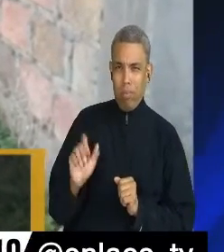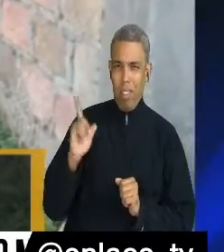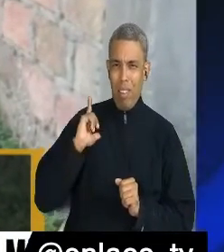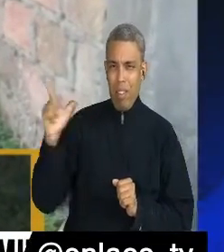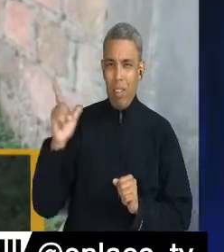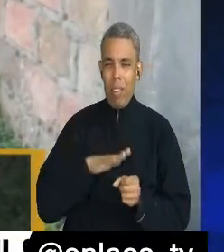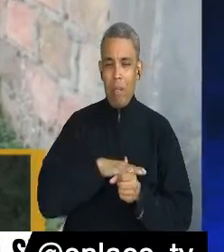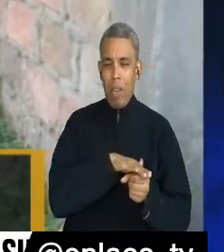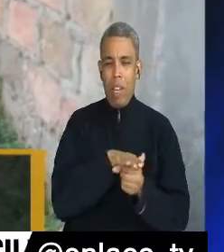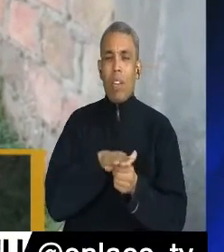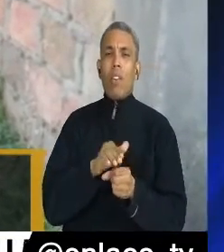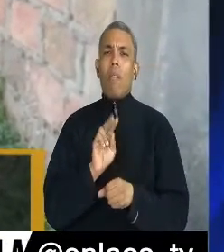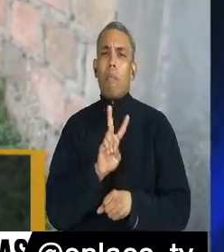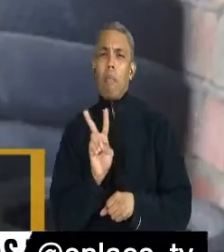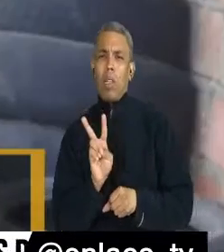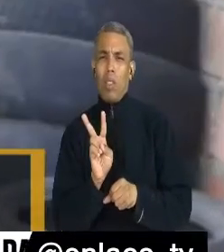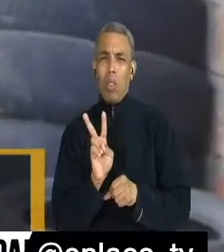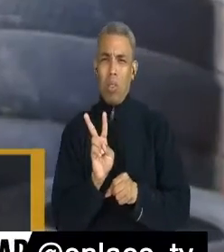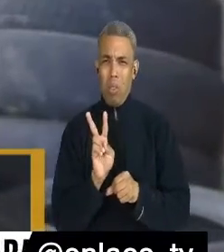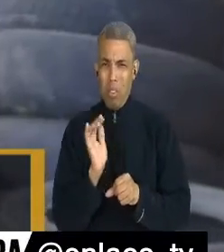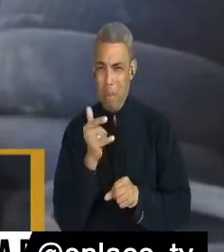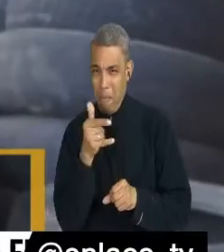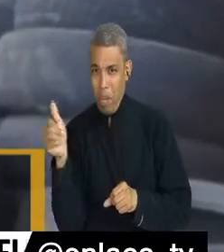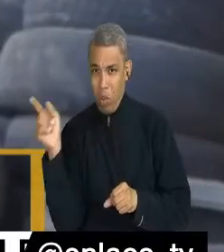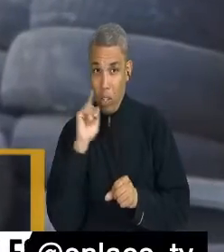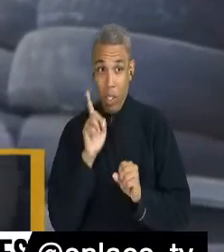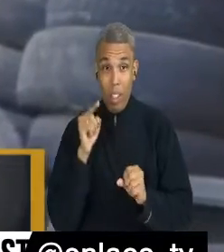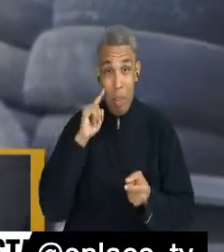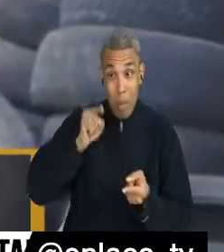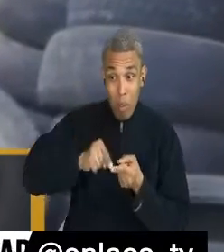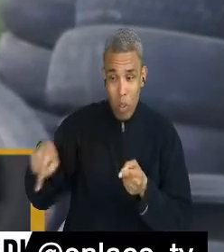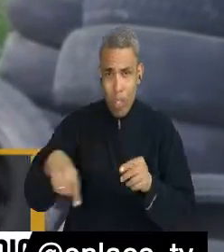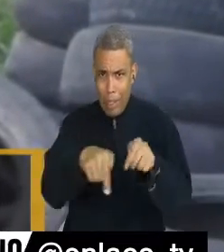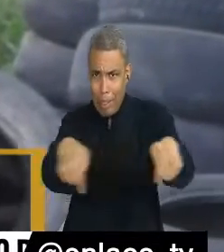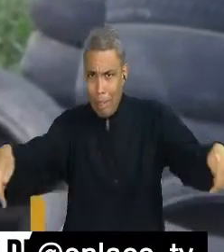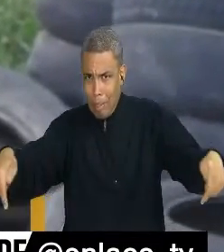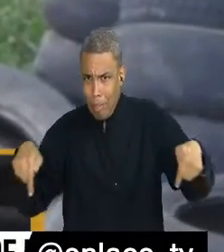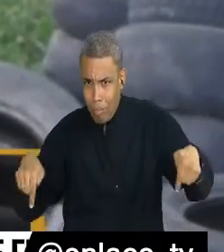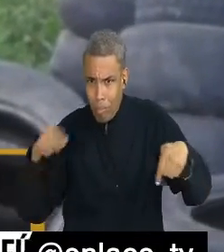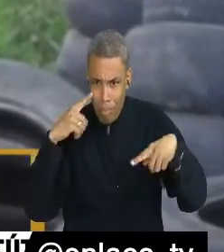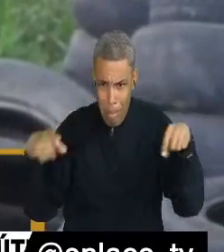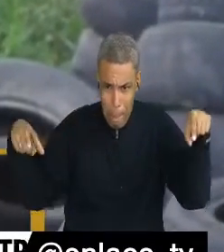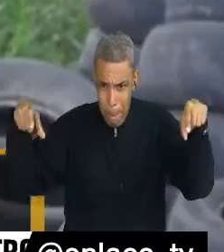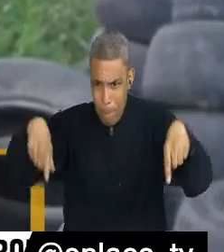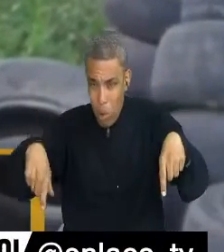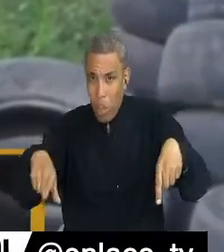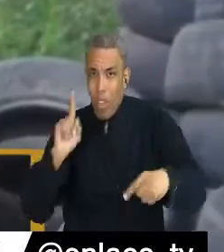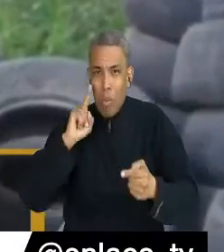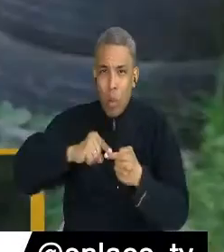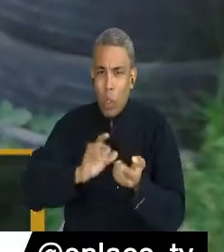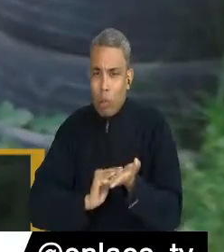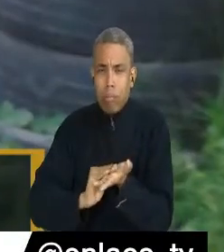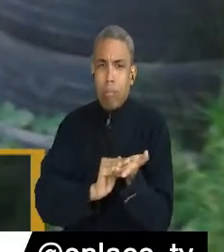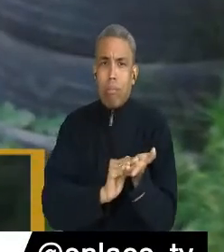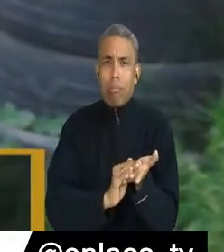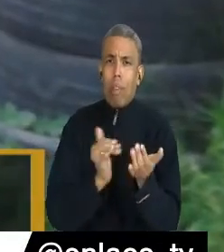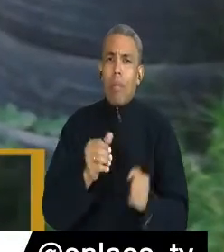construcción de una cancha según la denuncia a los ciudadanos recogieron más de 3 millones de pesos que quedaron reducidos en esto